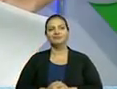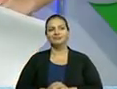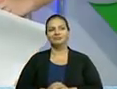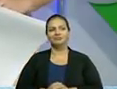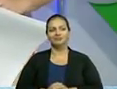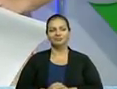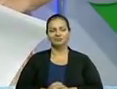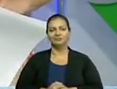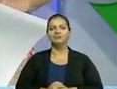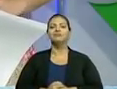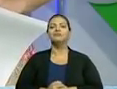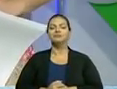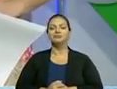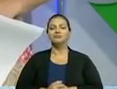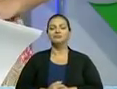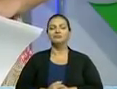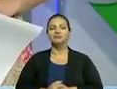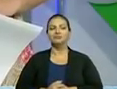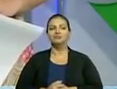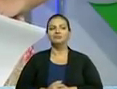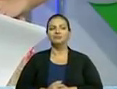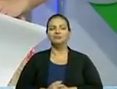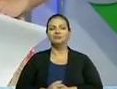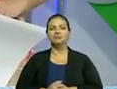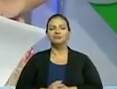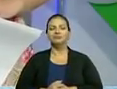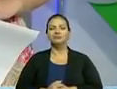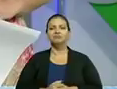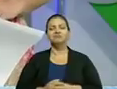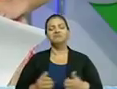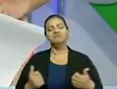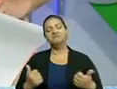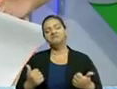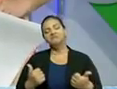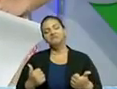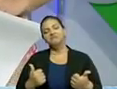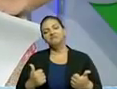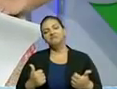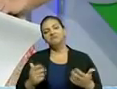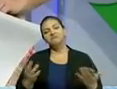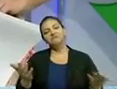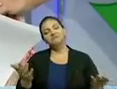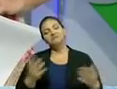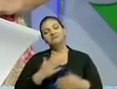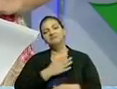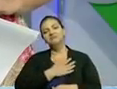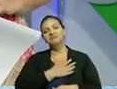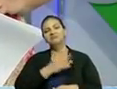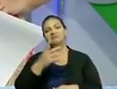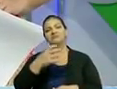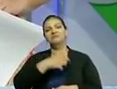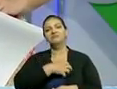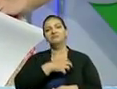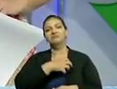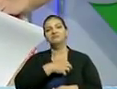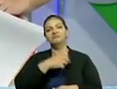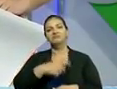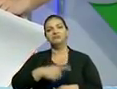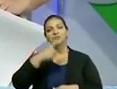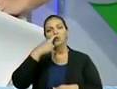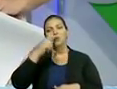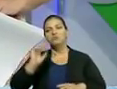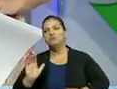bien. Bien. Una falla lamentable del arquero de Barcelona que provoca una debacle